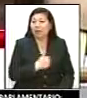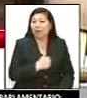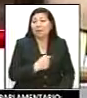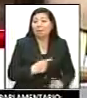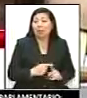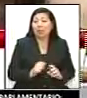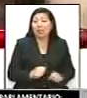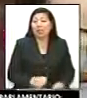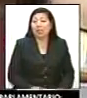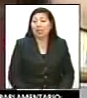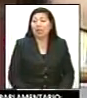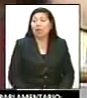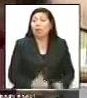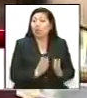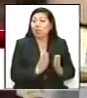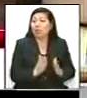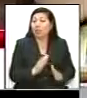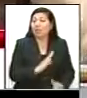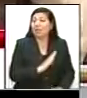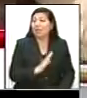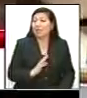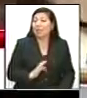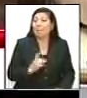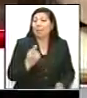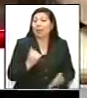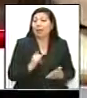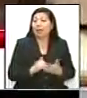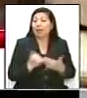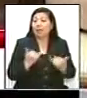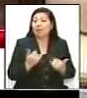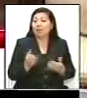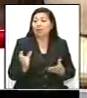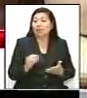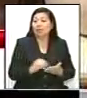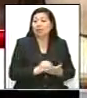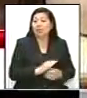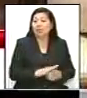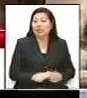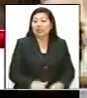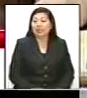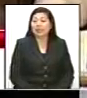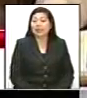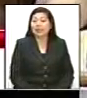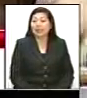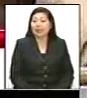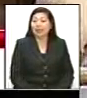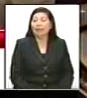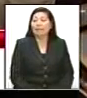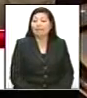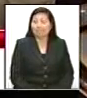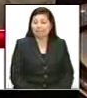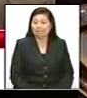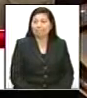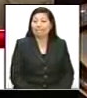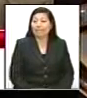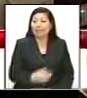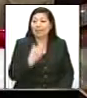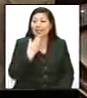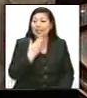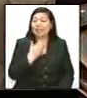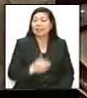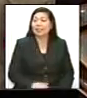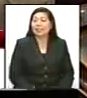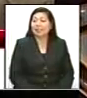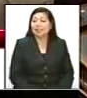permisiva de un órgano del Estado para que estas situaciones se consumen dentro de él, ¿no? Muchas gracias, Presidenta.